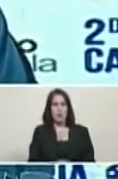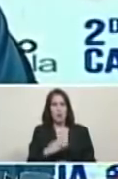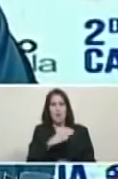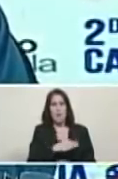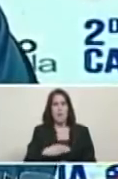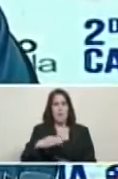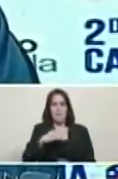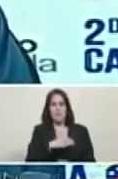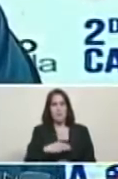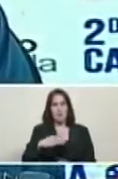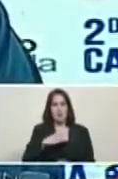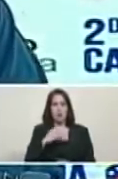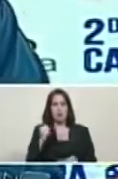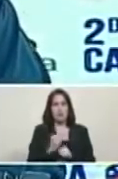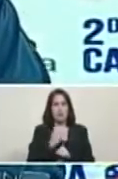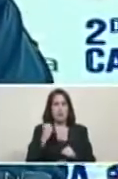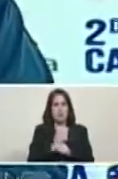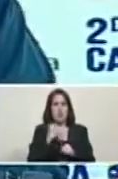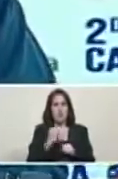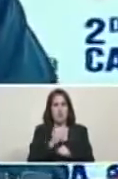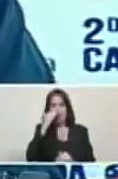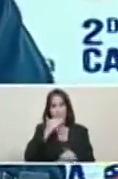Misión Chamba Mayor.